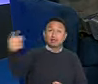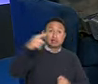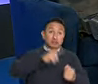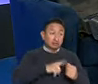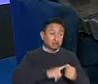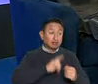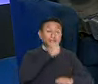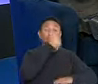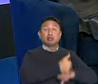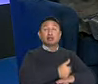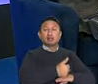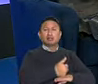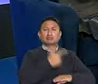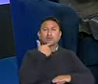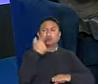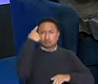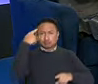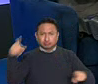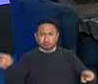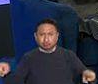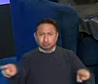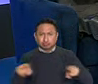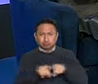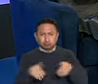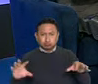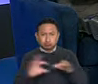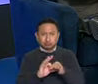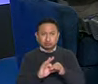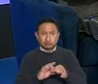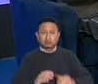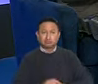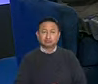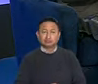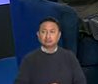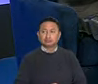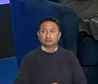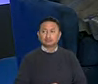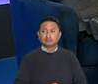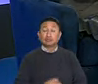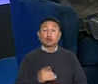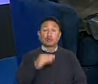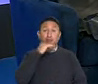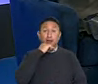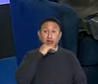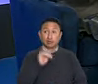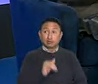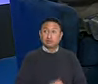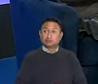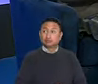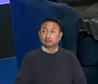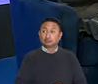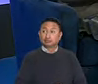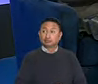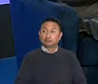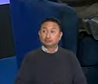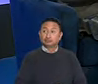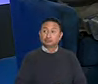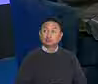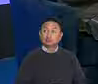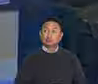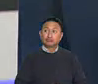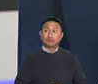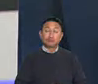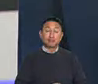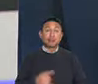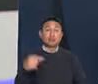como la capital. ¿Cómo unimos eso? Cosa que no pasa en Guayaquil y Guayas. O Manabí. O Manabí. Mira, hay que